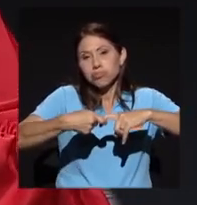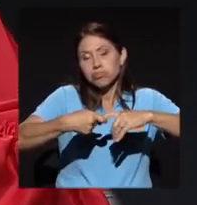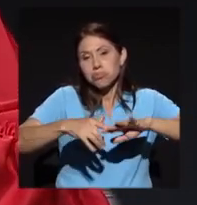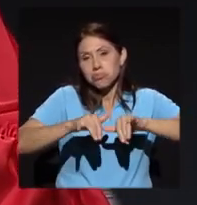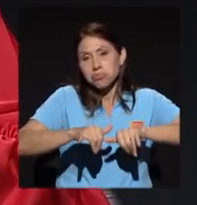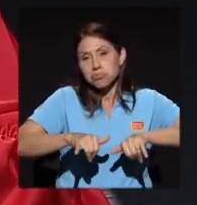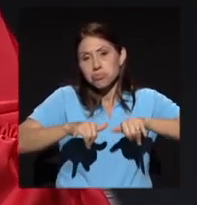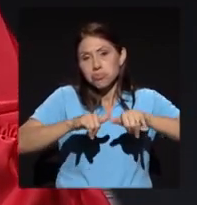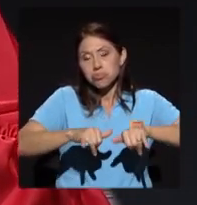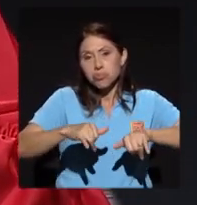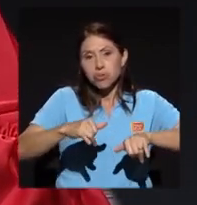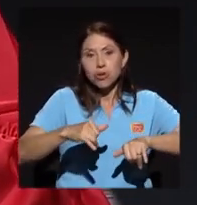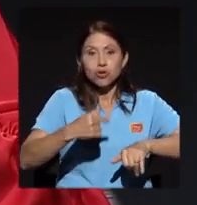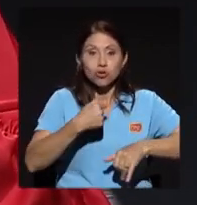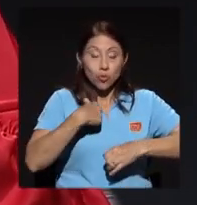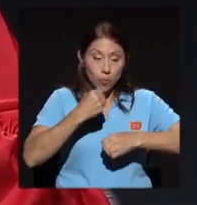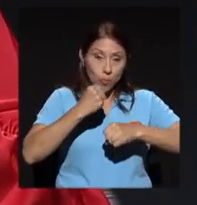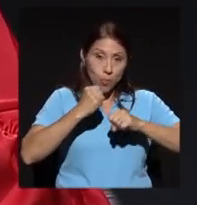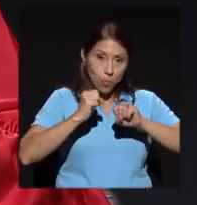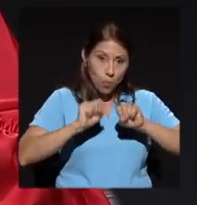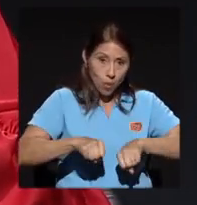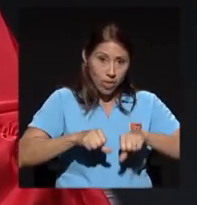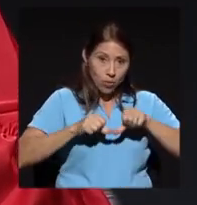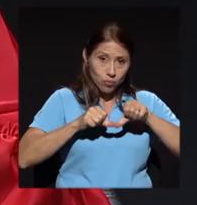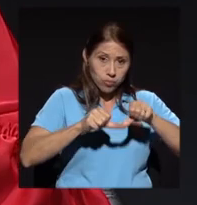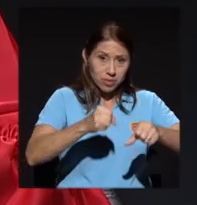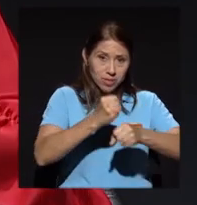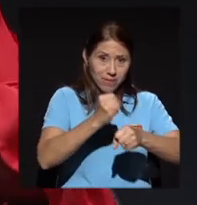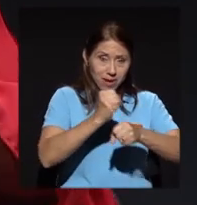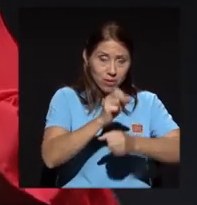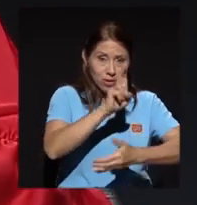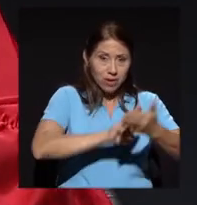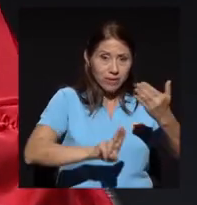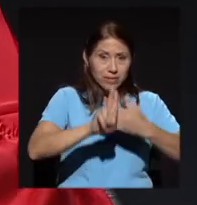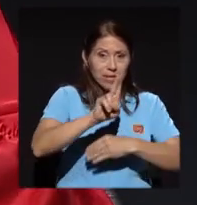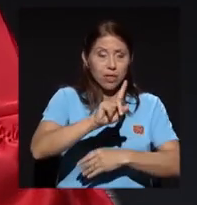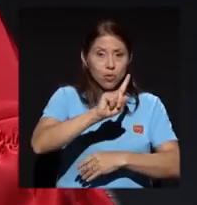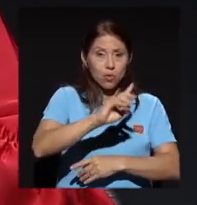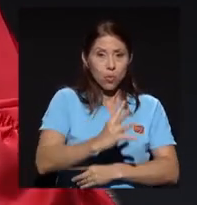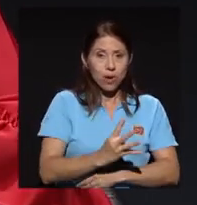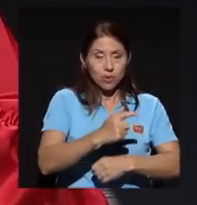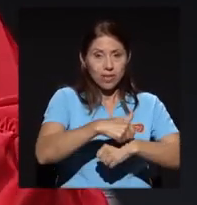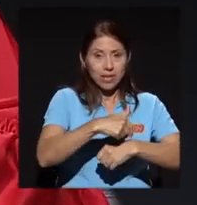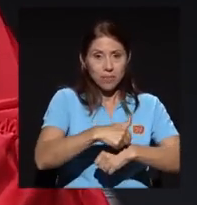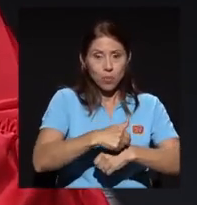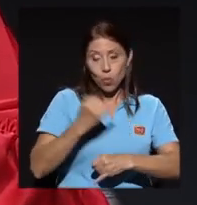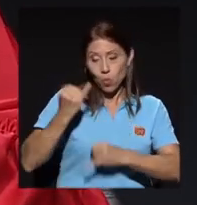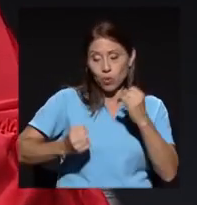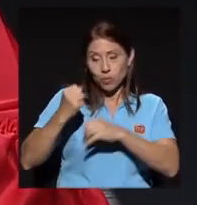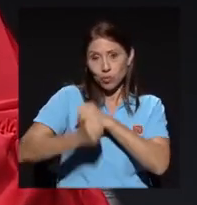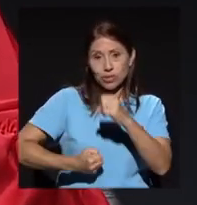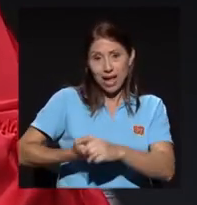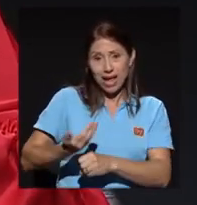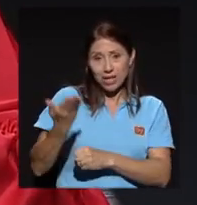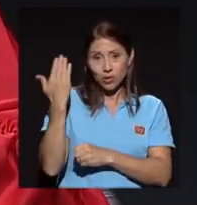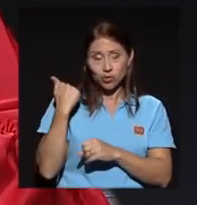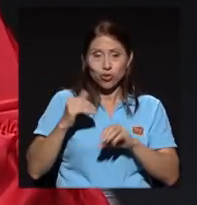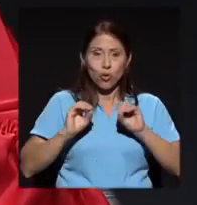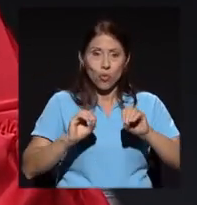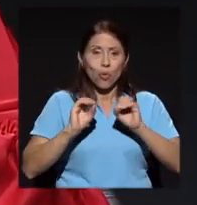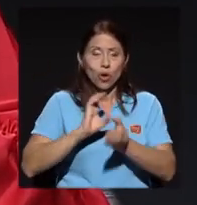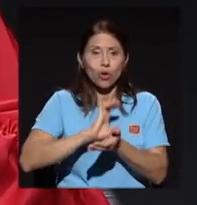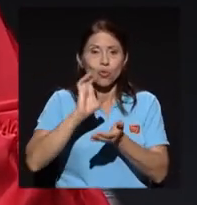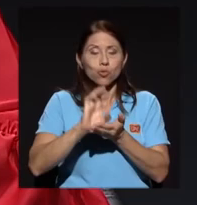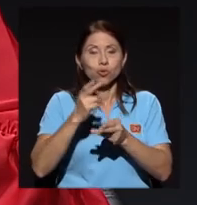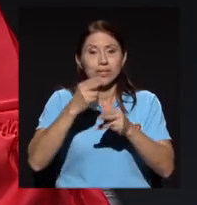tiempo en la universidad, y he estado en los últimos años con el curso de Introducción a la Economía. Uh-huh. Me gusta